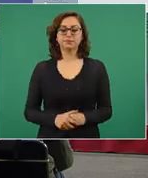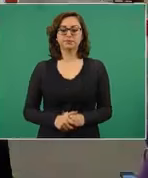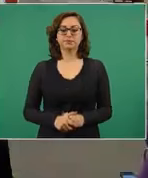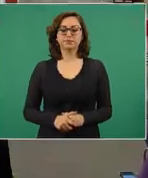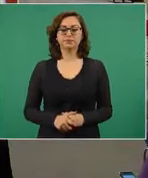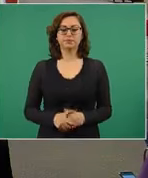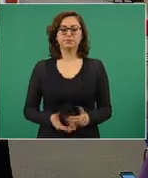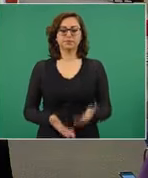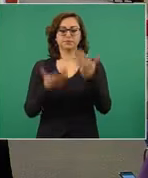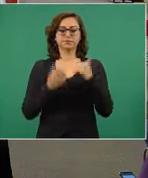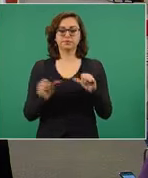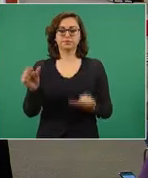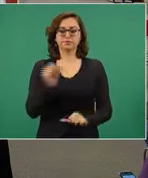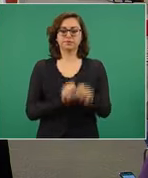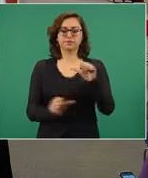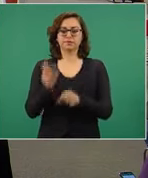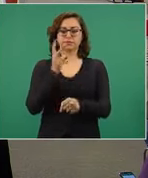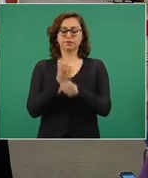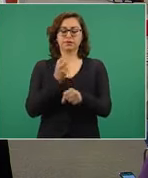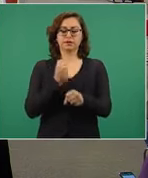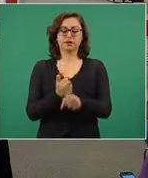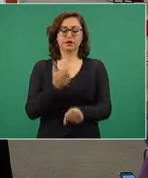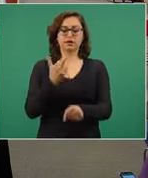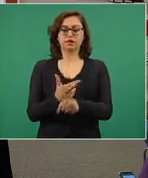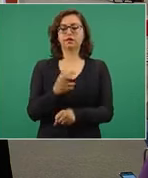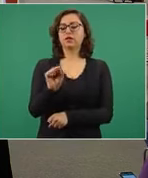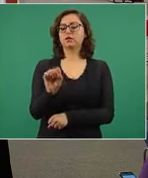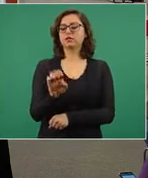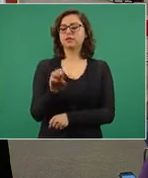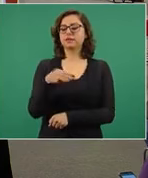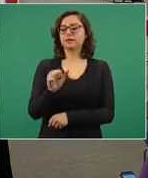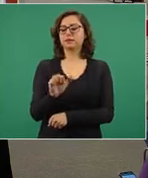Doy la palabra al señor subsecretario de Marina.